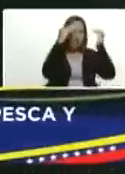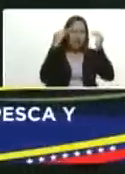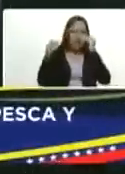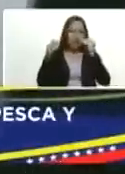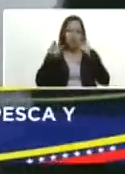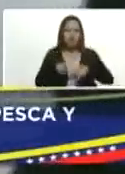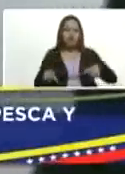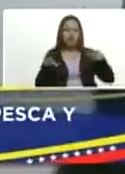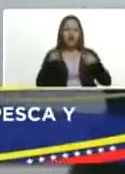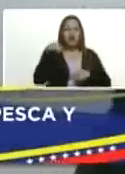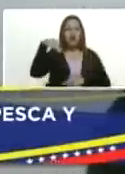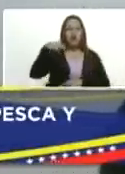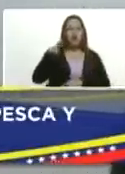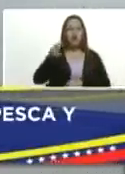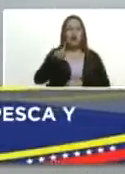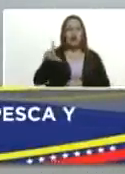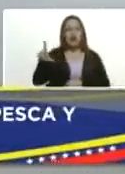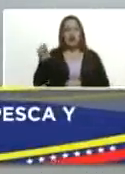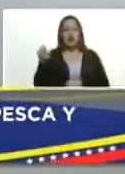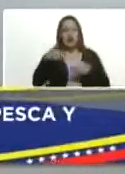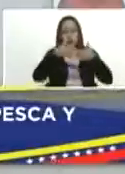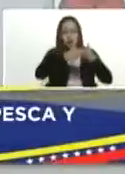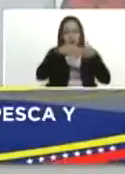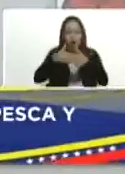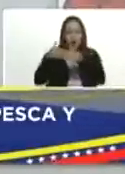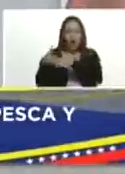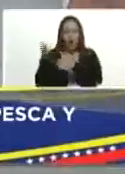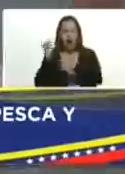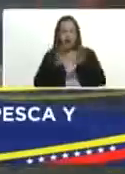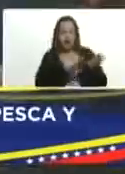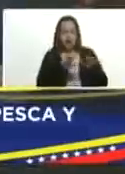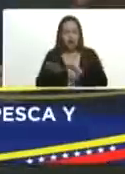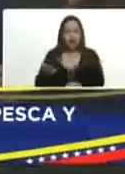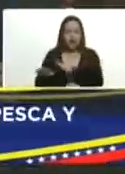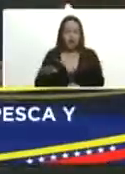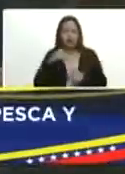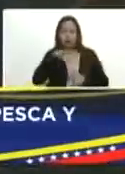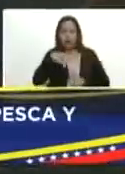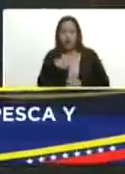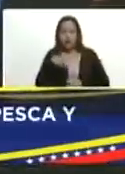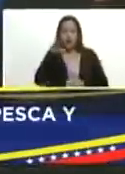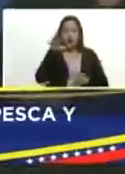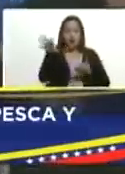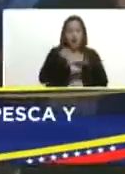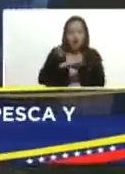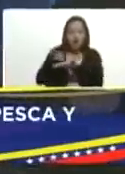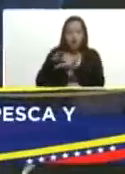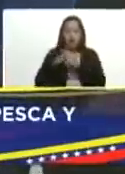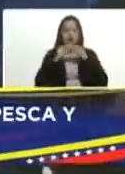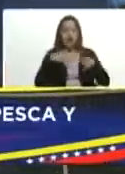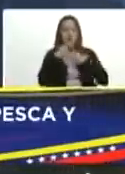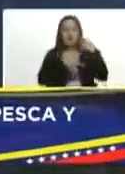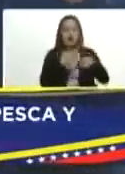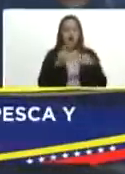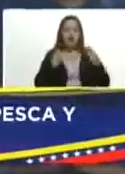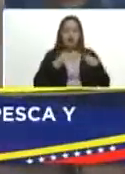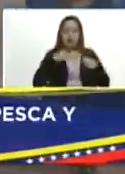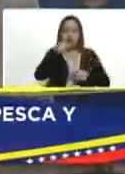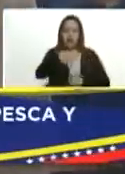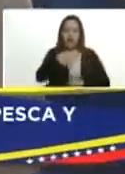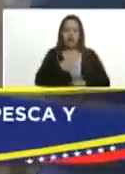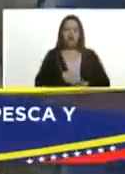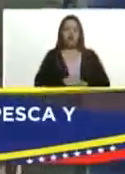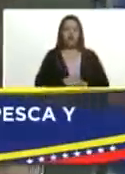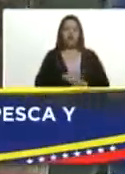muelle. Hemos entrado, hemos recorrido parte de los procesos que se viven aquí. Por aquí